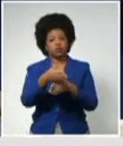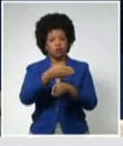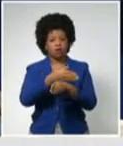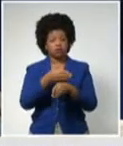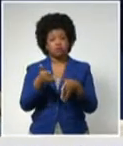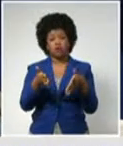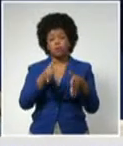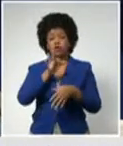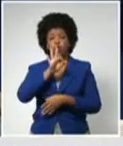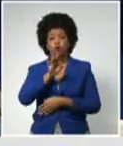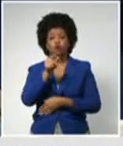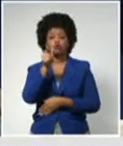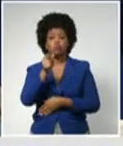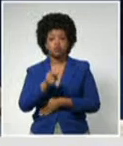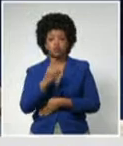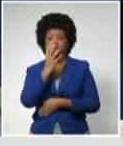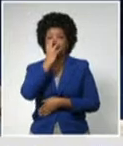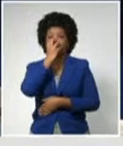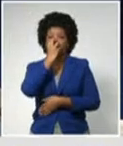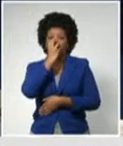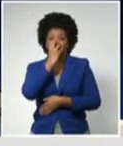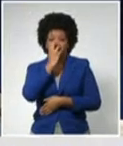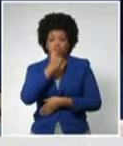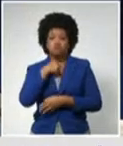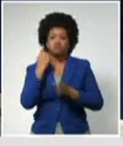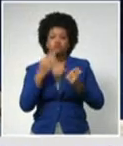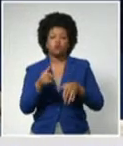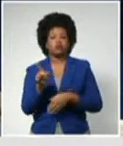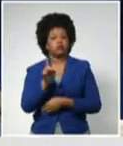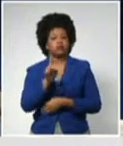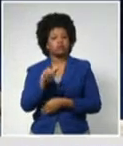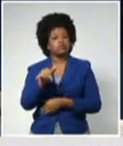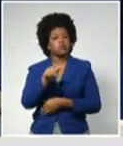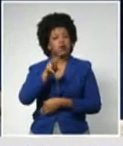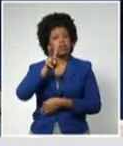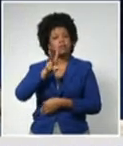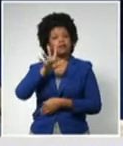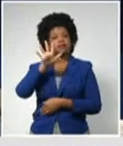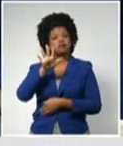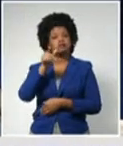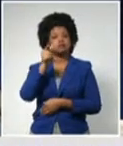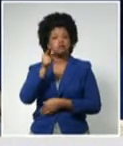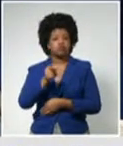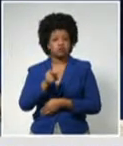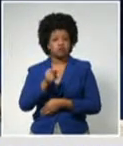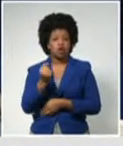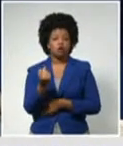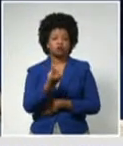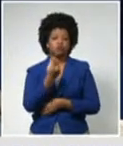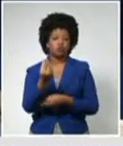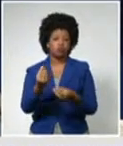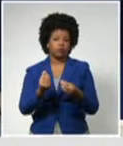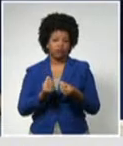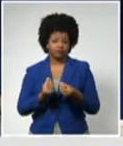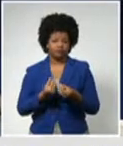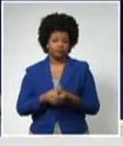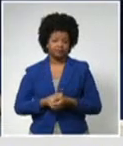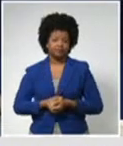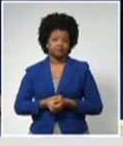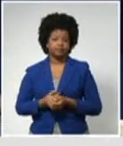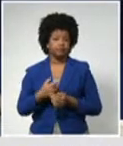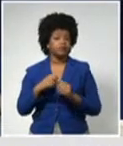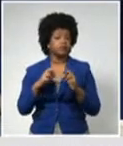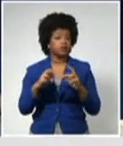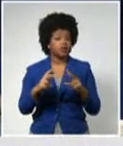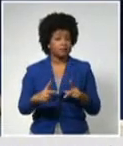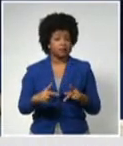8 pacientes ventilados y en alrededor de 25 pacientes que solo hayan requerido oxígeno. Reitero, en